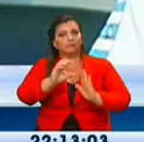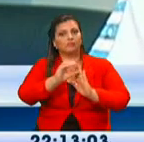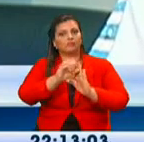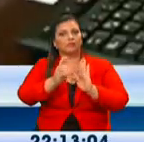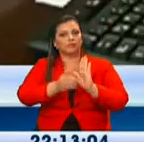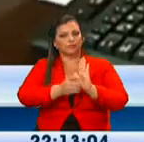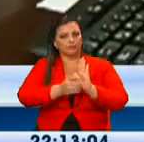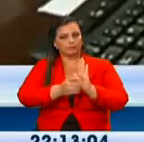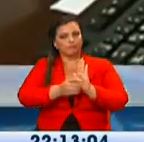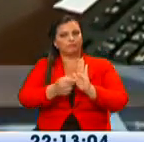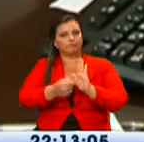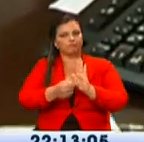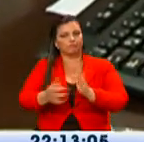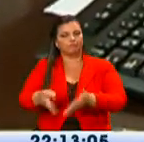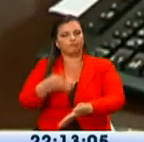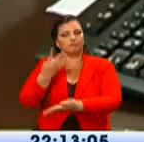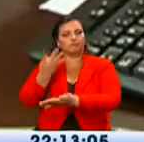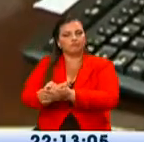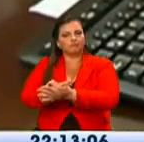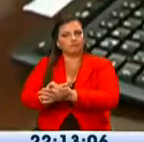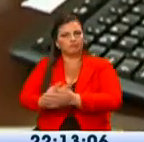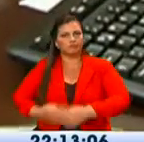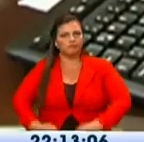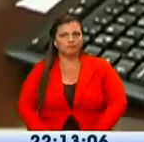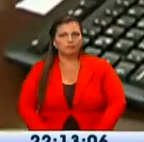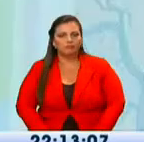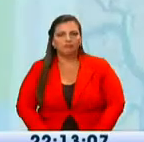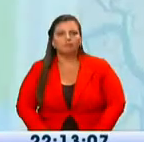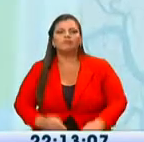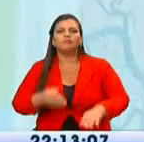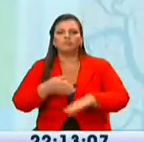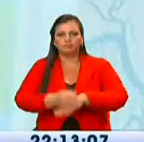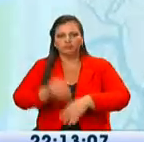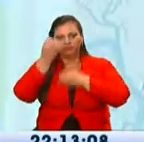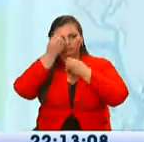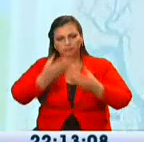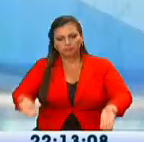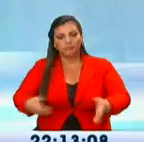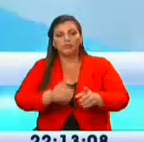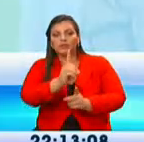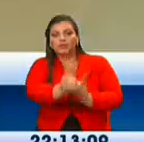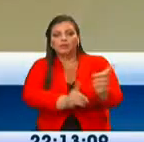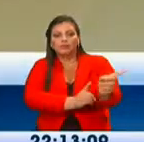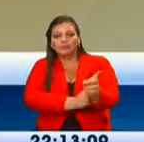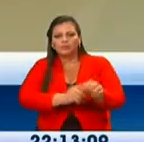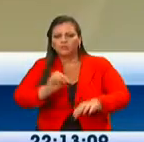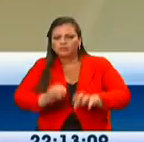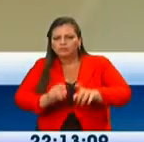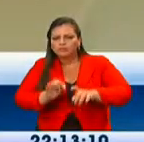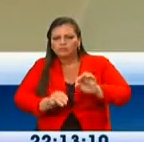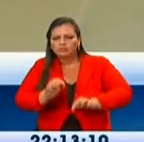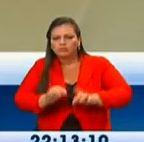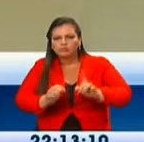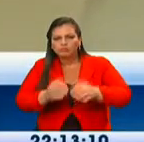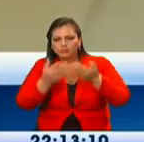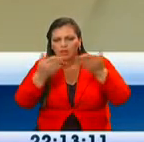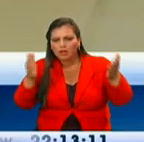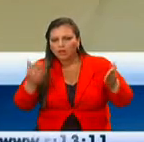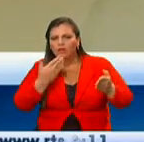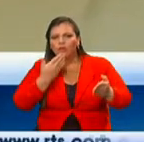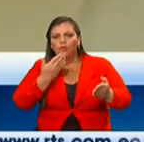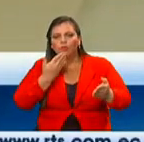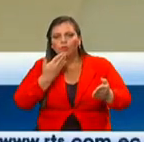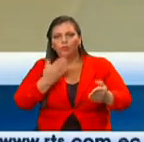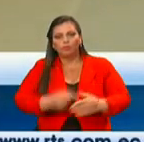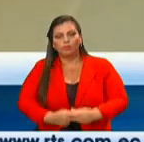es prisión. Adicionalmente expusieron la funcionalidad del departamento de monitoreo. Adicional a eso tenemos un número de emergencia